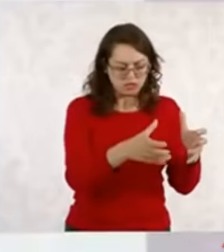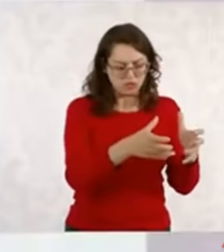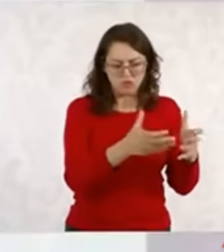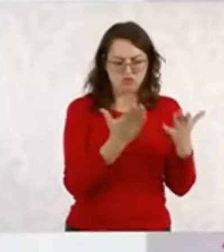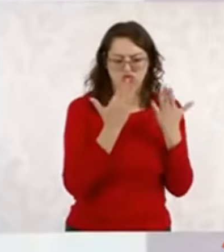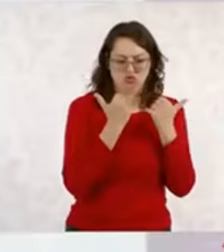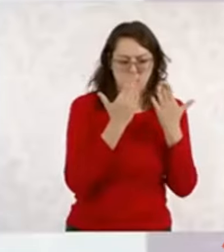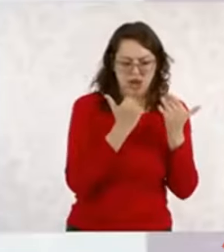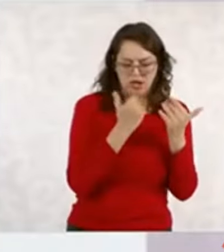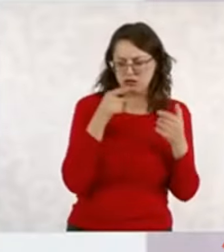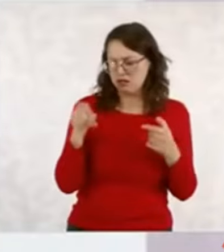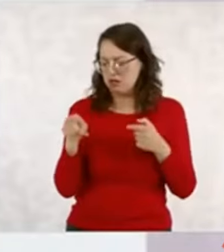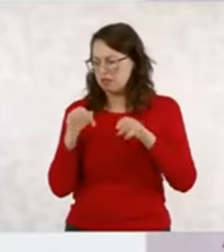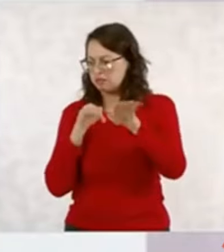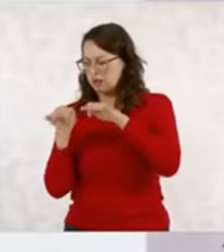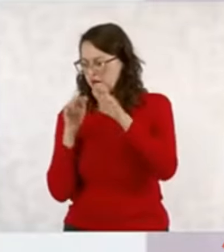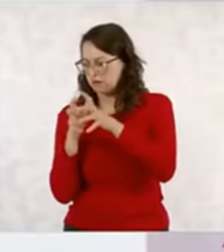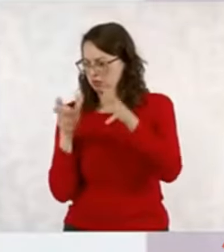empleos.